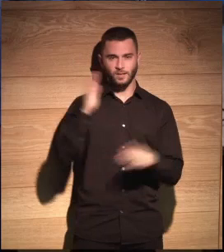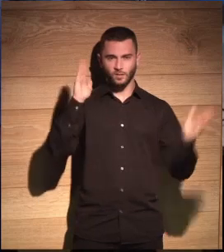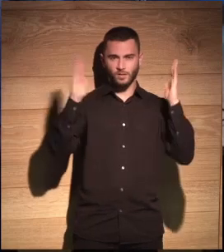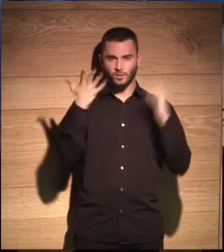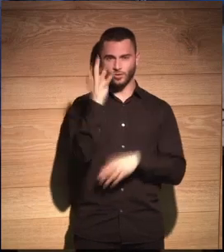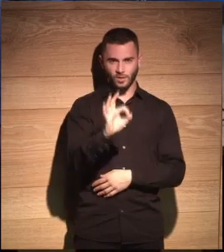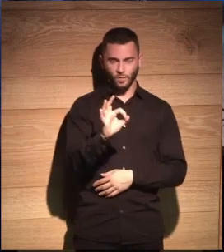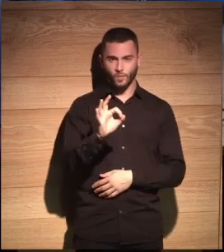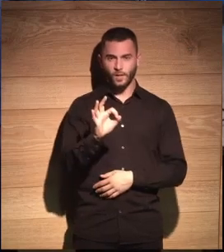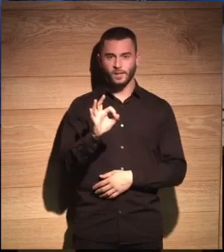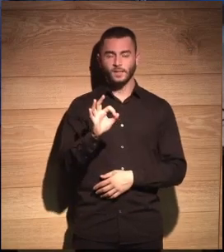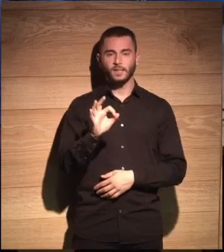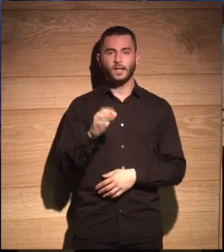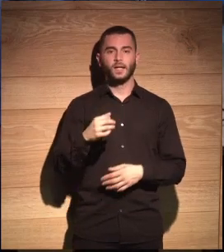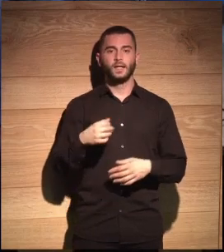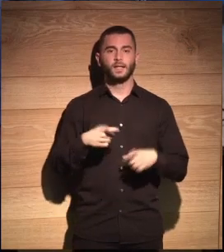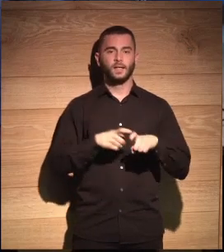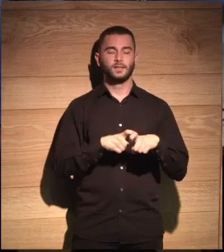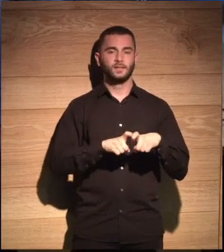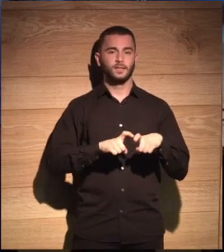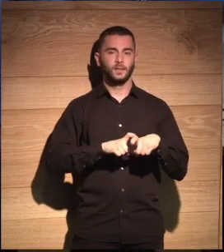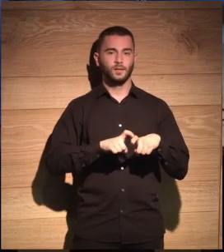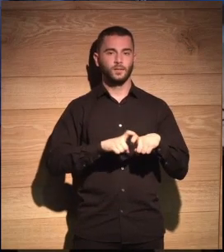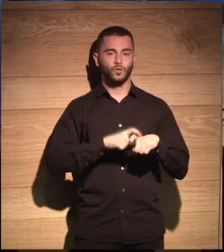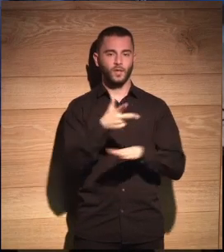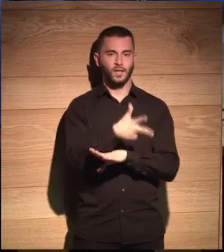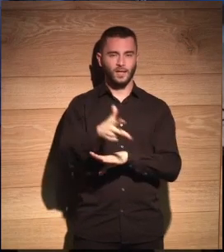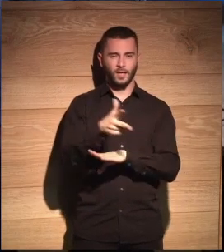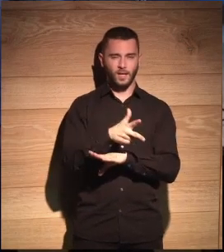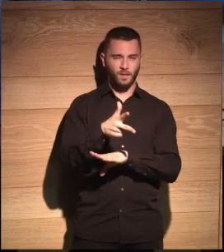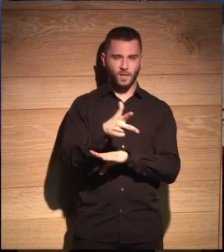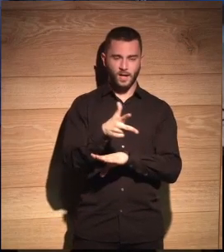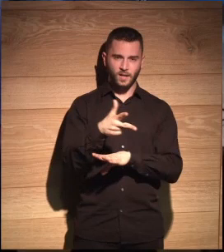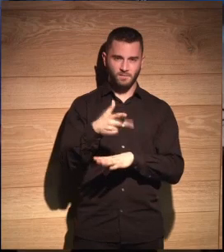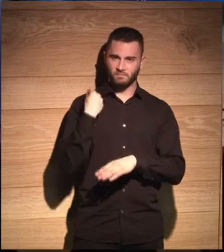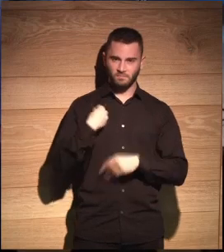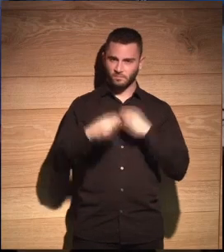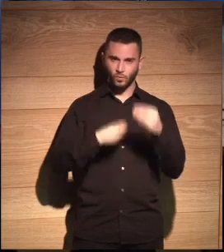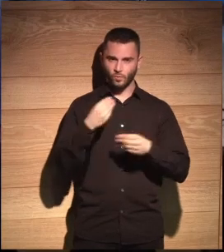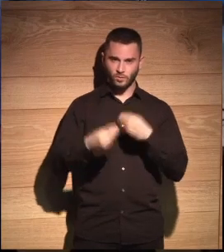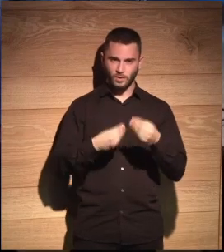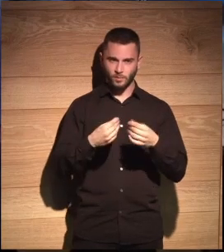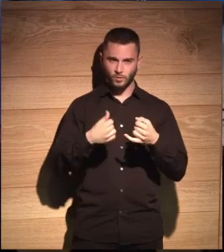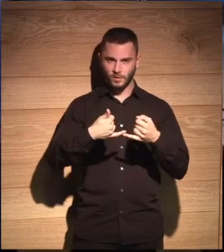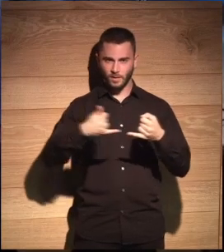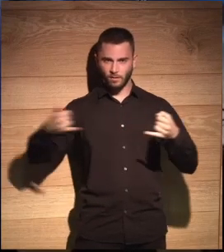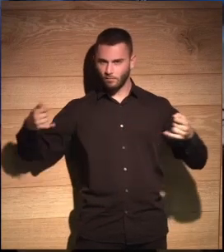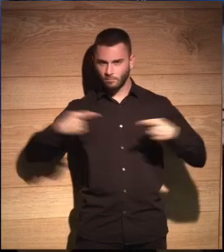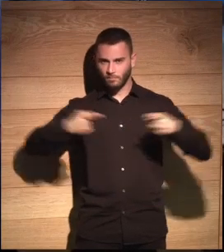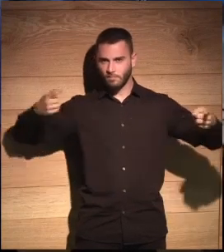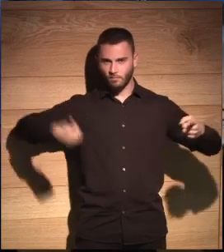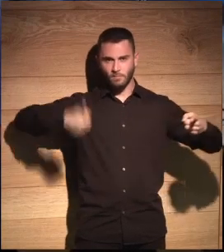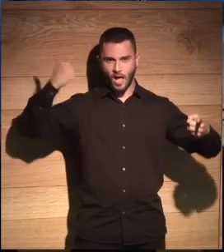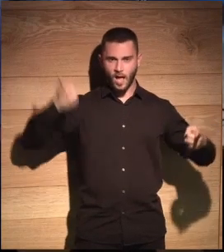50. Empezamos a utilizar un poco ese tipo de cámaras. Probamos con tiros más largos,